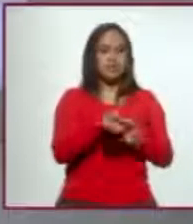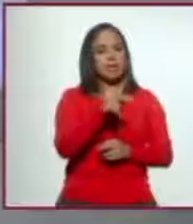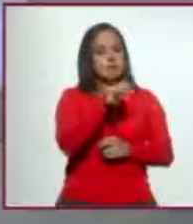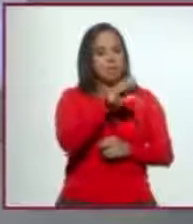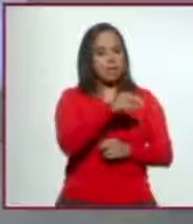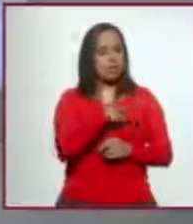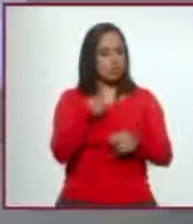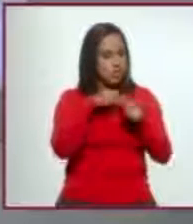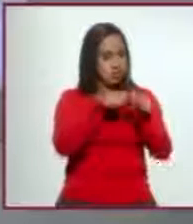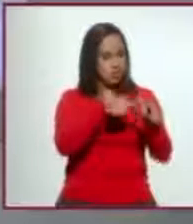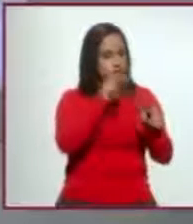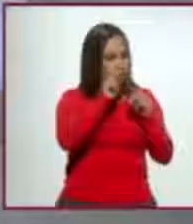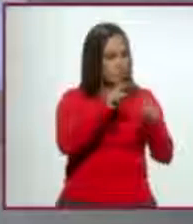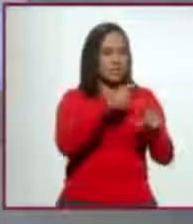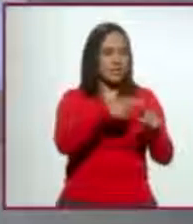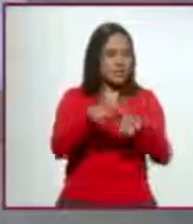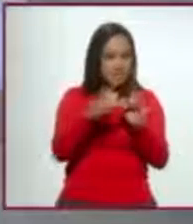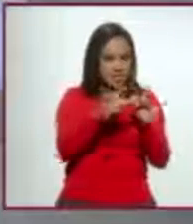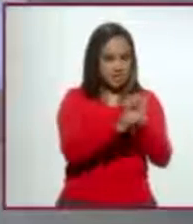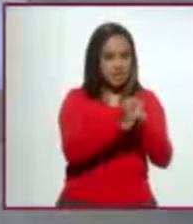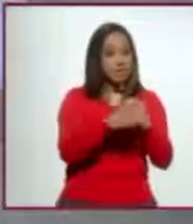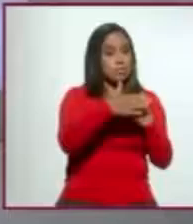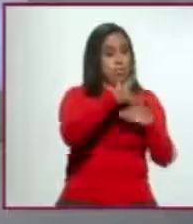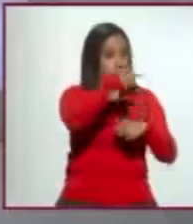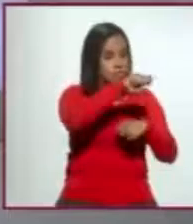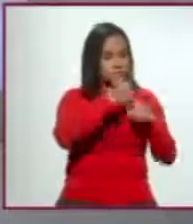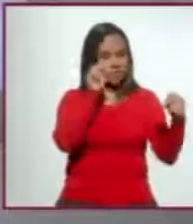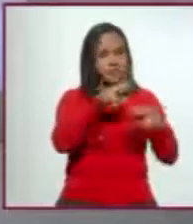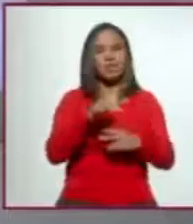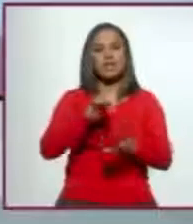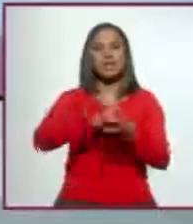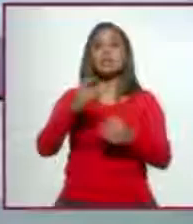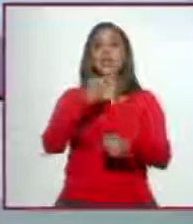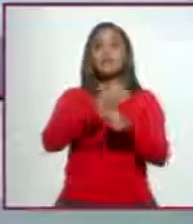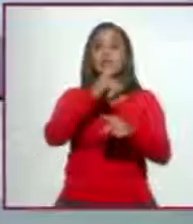seguimos en redes y por supuesto la próxima semana te vemos. Gracias, por aquí nos vemos. Un gusto. Gracias, nos vamos a la pausa y volvemos.